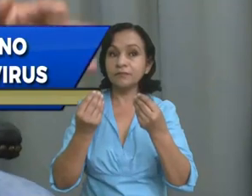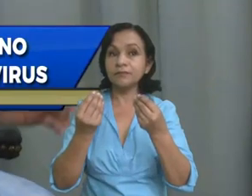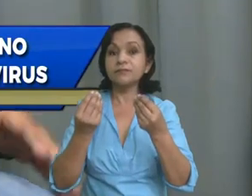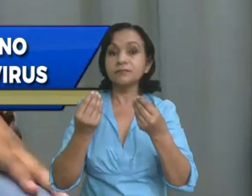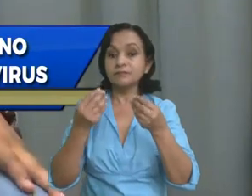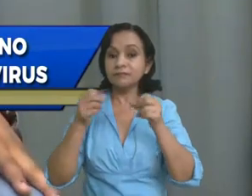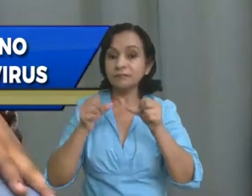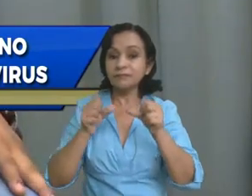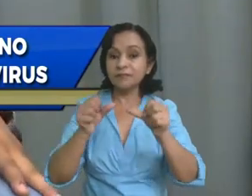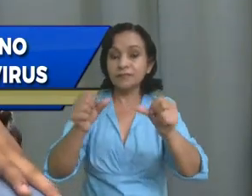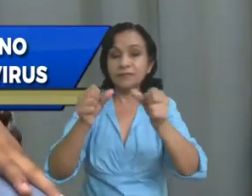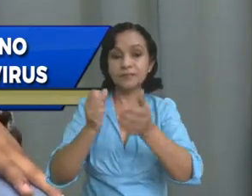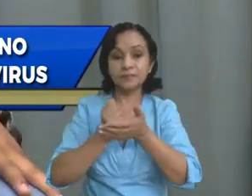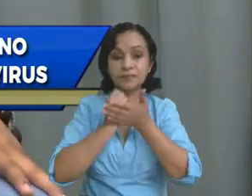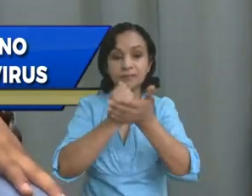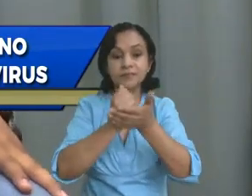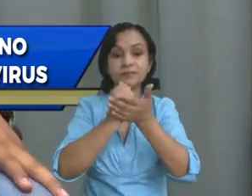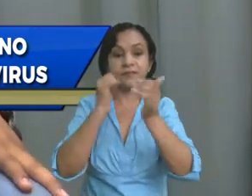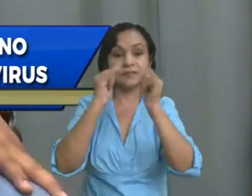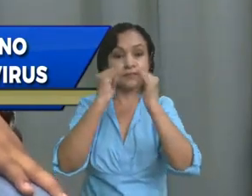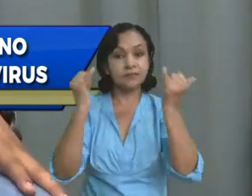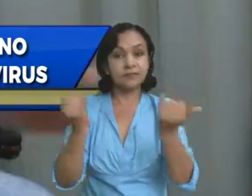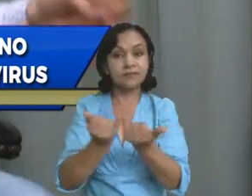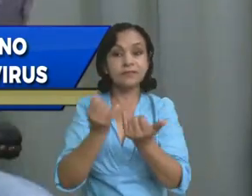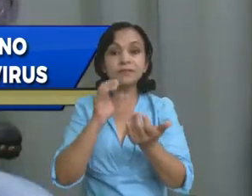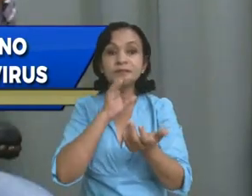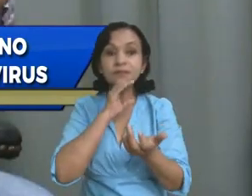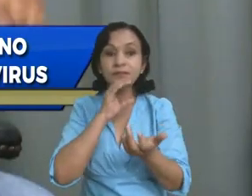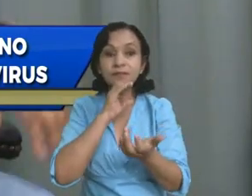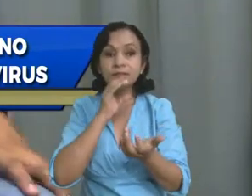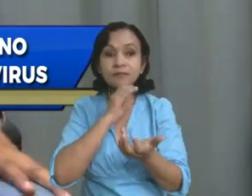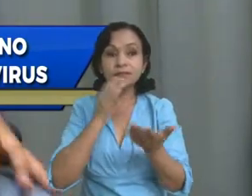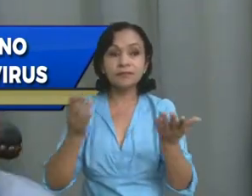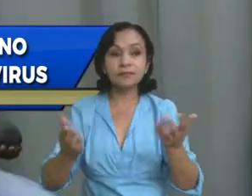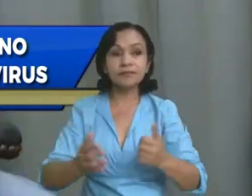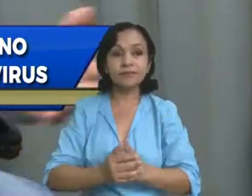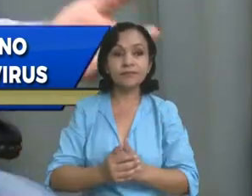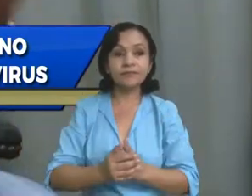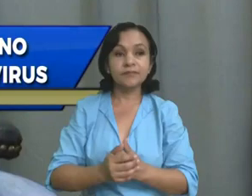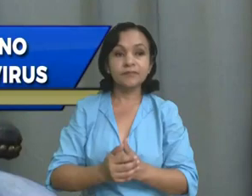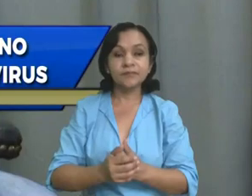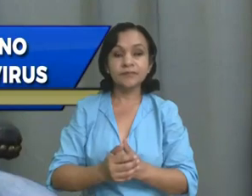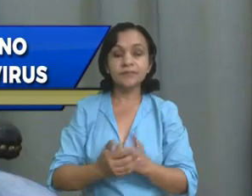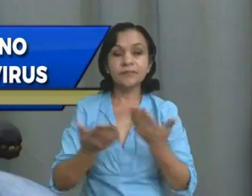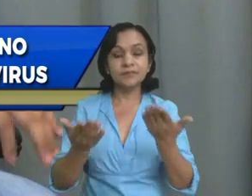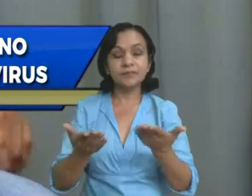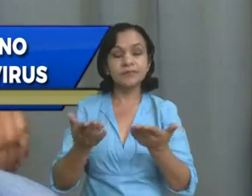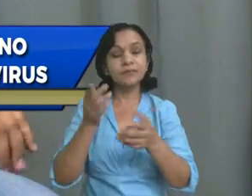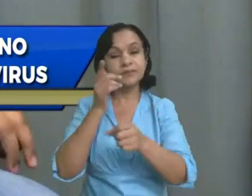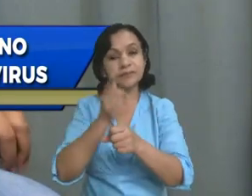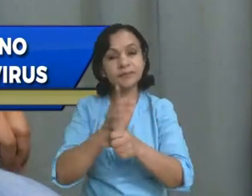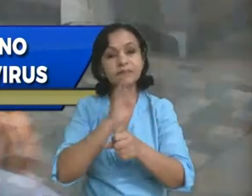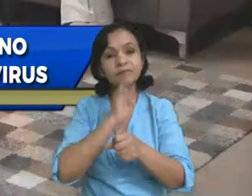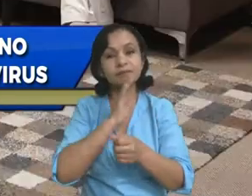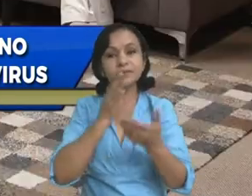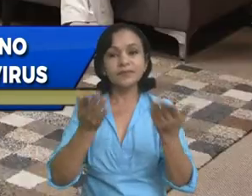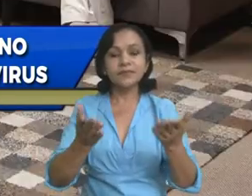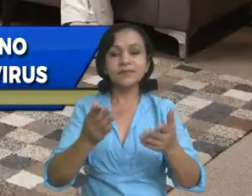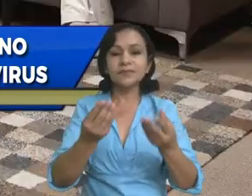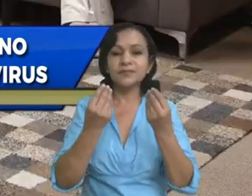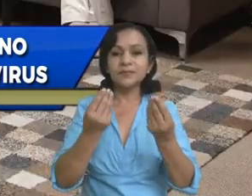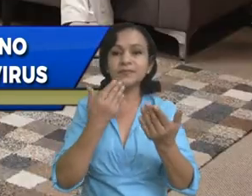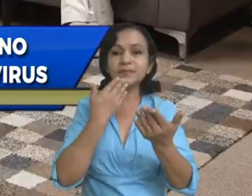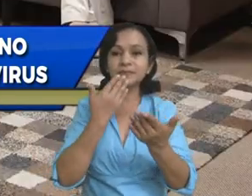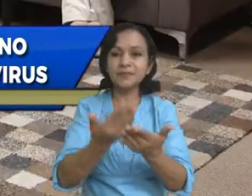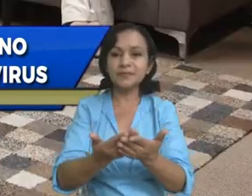tramo andado, la solidaridad internacional de Cuba con el mundo, a pesar de, pues tiene las cámaras del canal parlamentario para hacerlo. Muchísimas gracias,